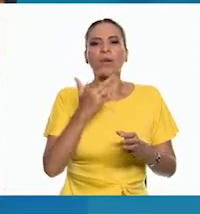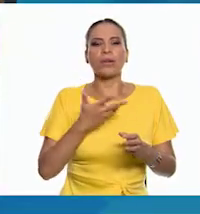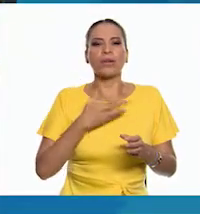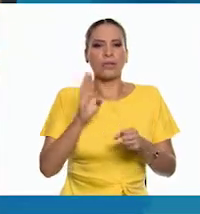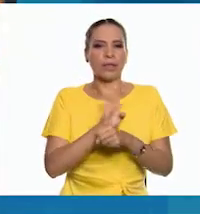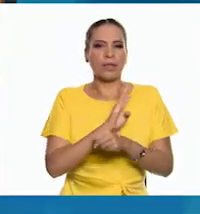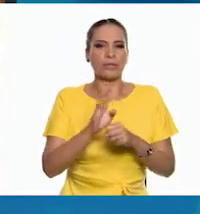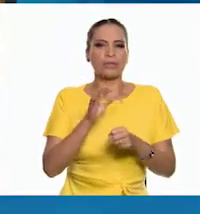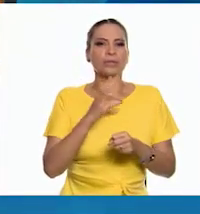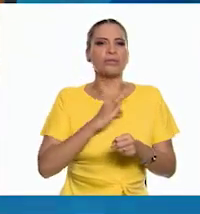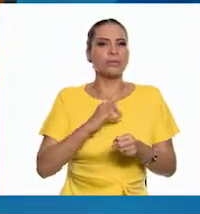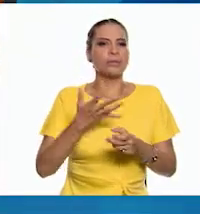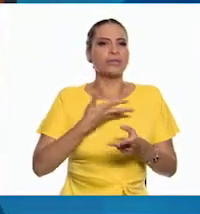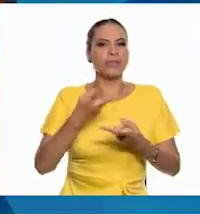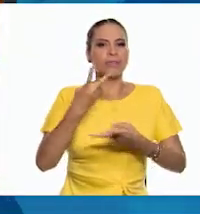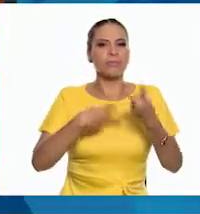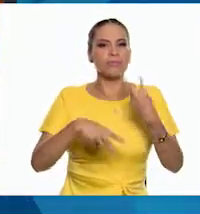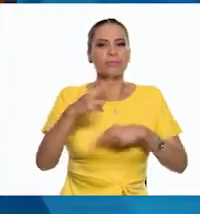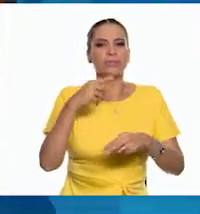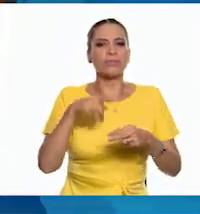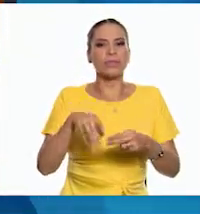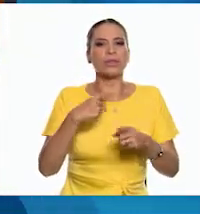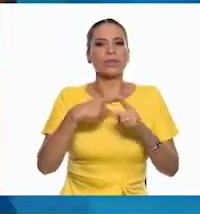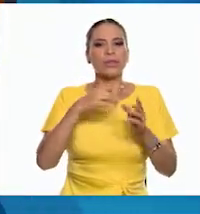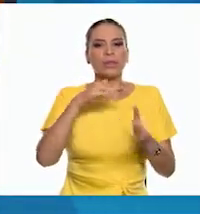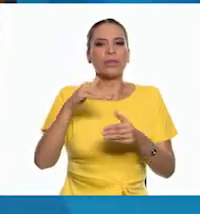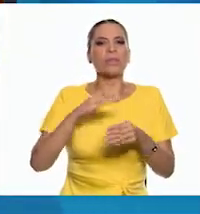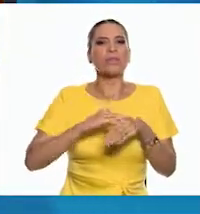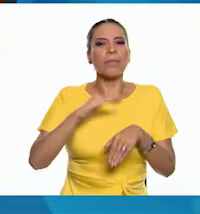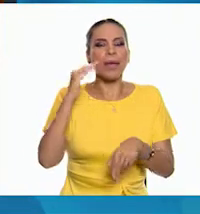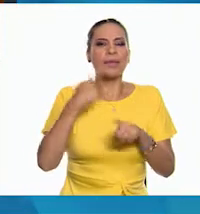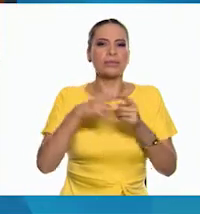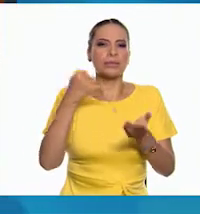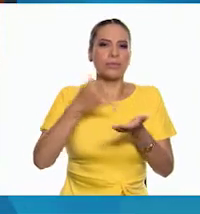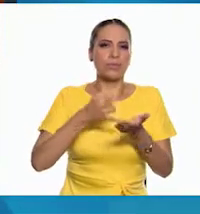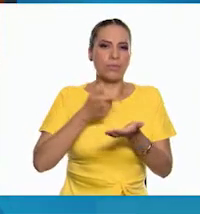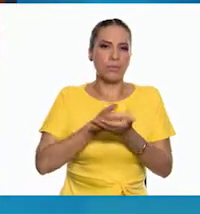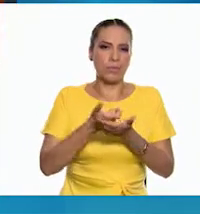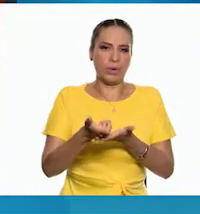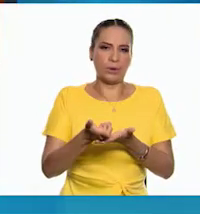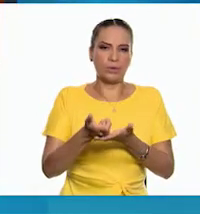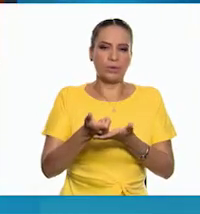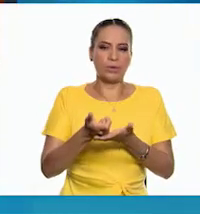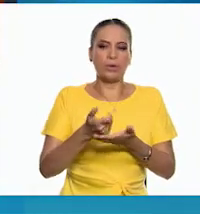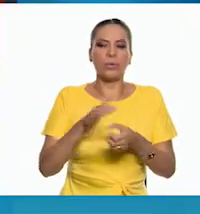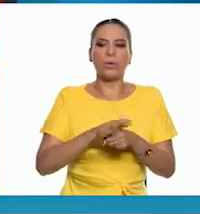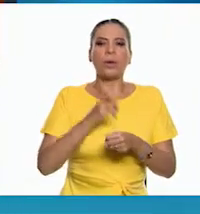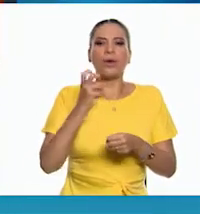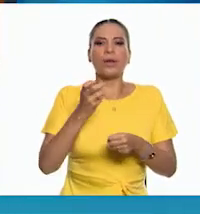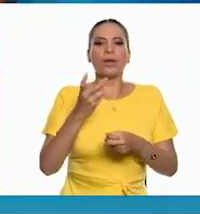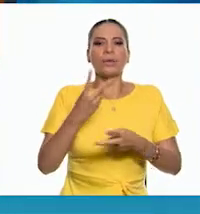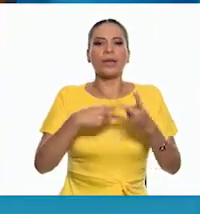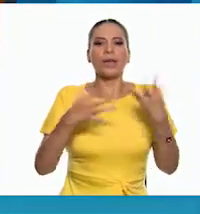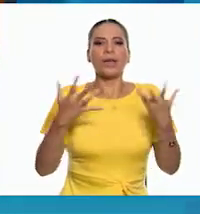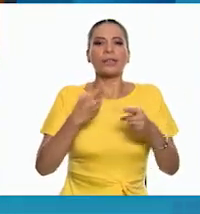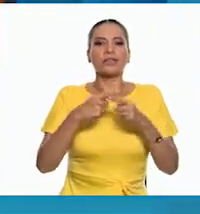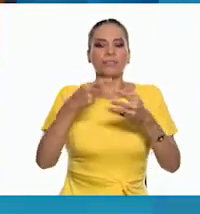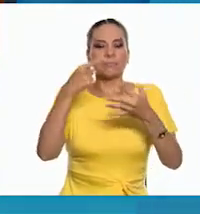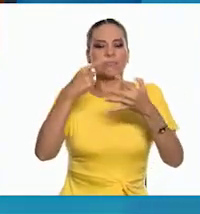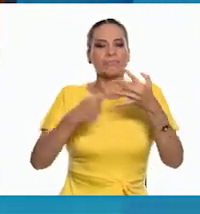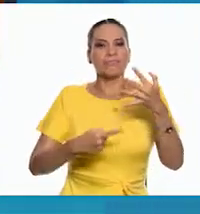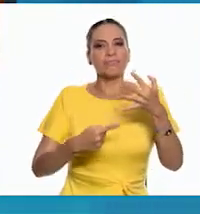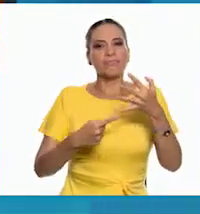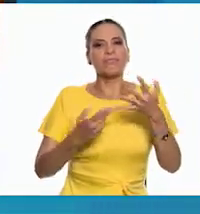beneficio posible a través de la recolección de una mayor cantidad de impuestos. Para ello se realizaron una